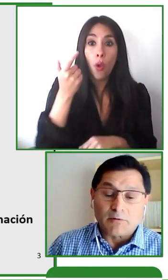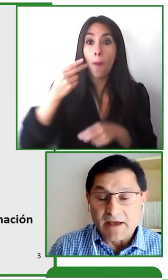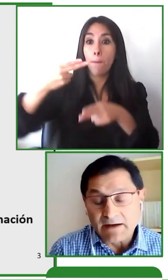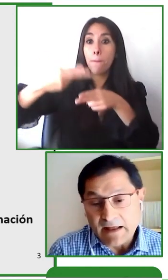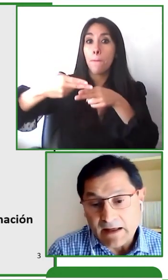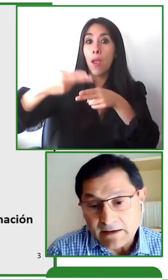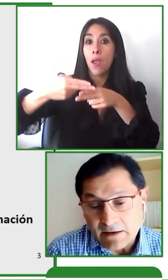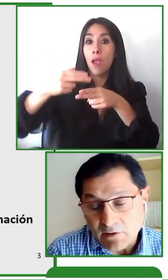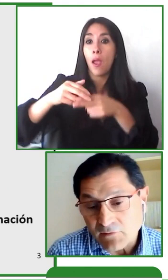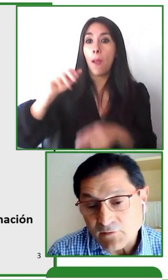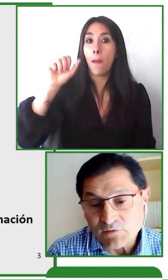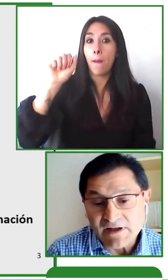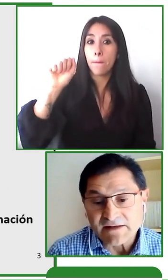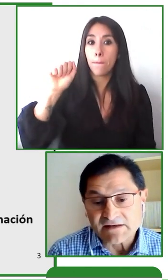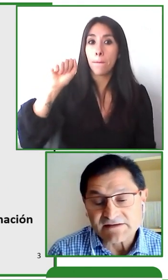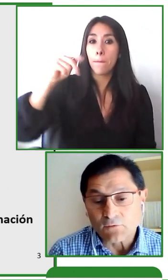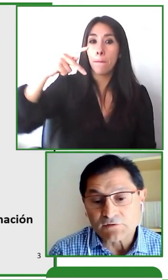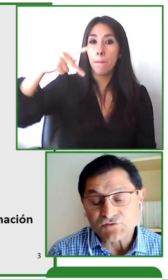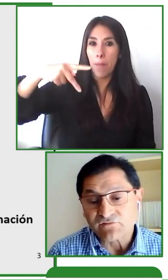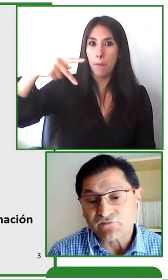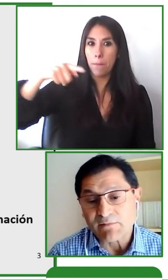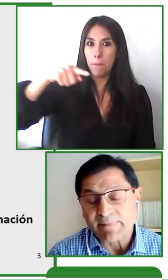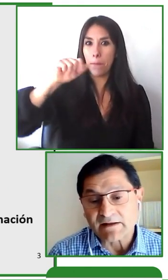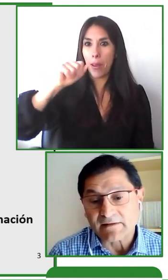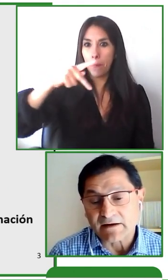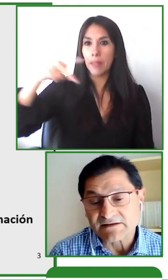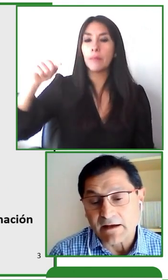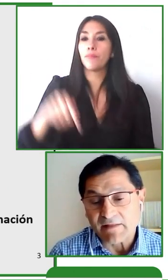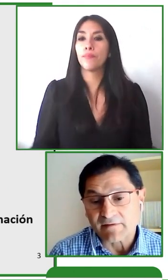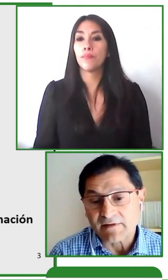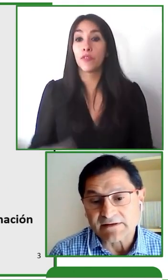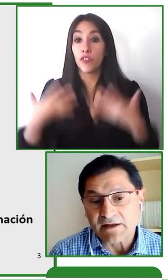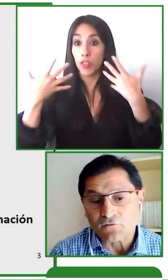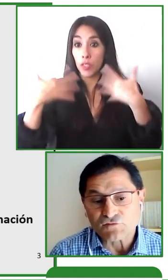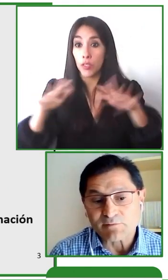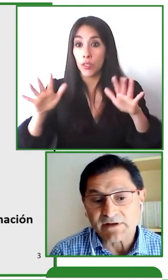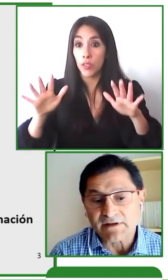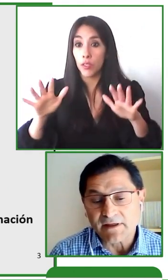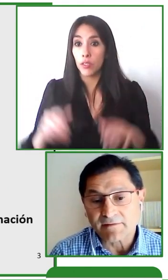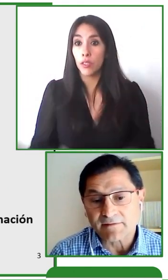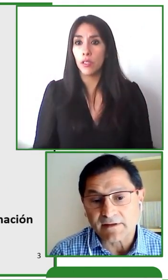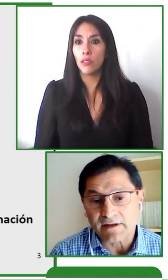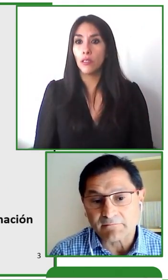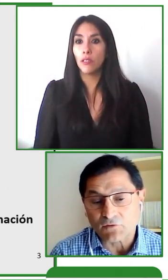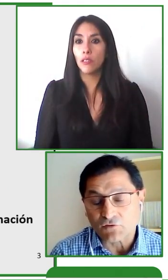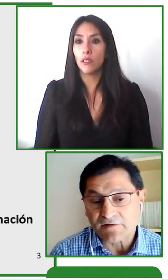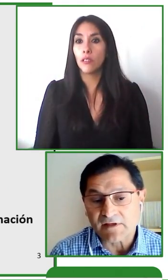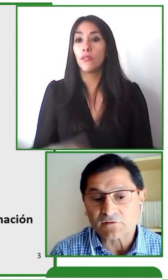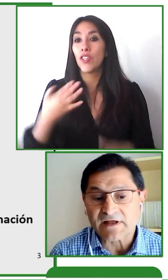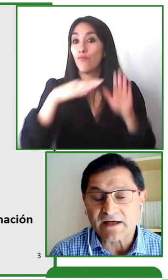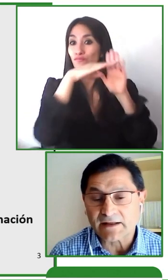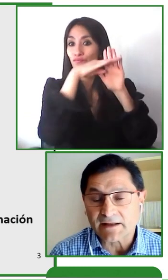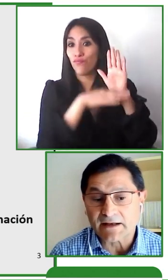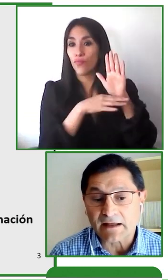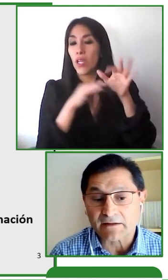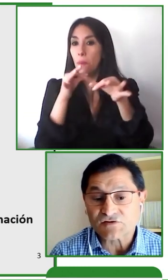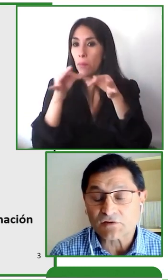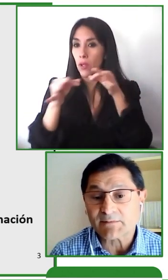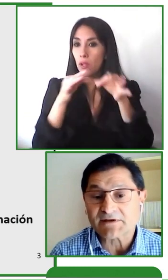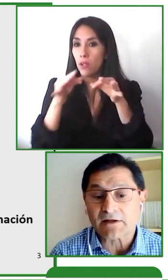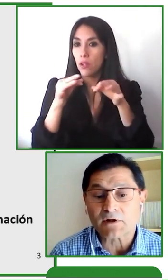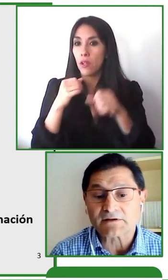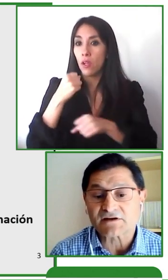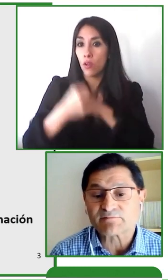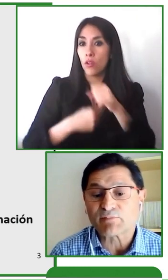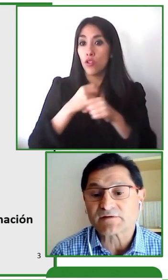Como ya la Organización Mundial de la Salud, en su informe para la discapacidad del año 2010, nos hacía notar, el